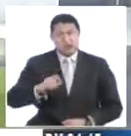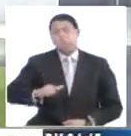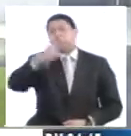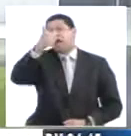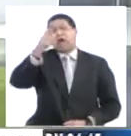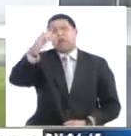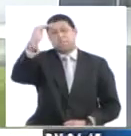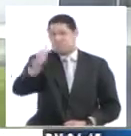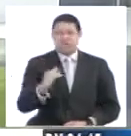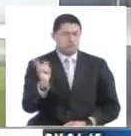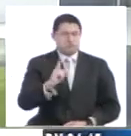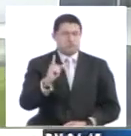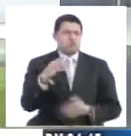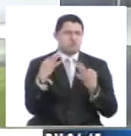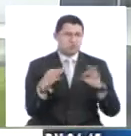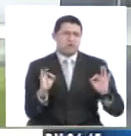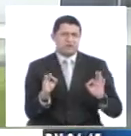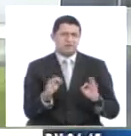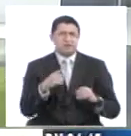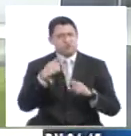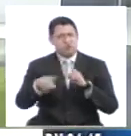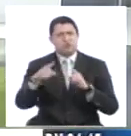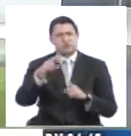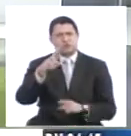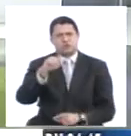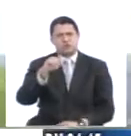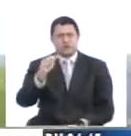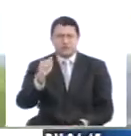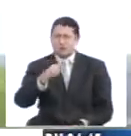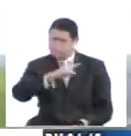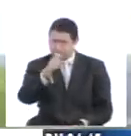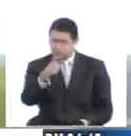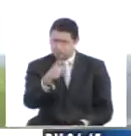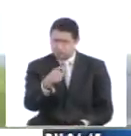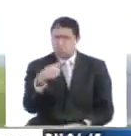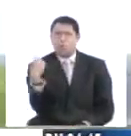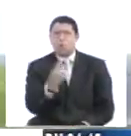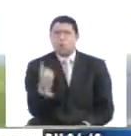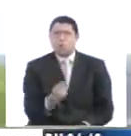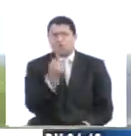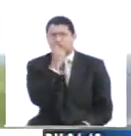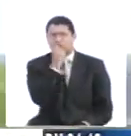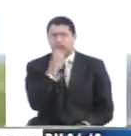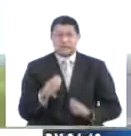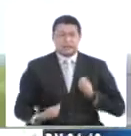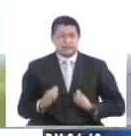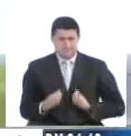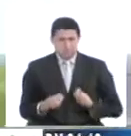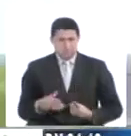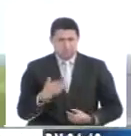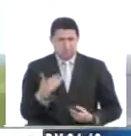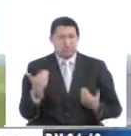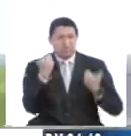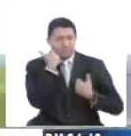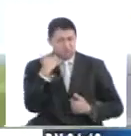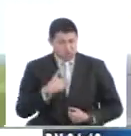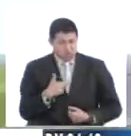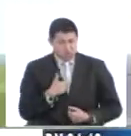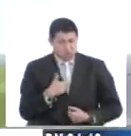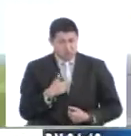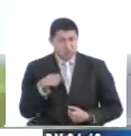más ni menos también nos escribe roxana roja doctor tomar batidos verdes para la ansiedad puede perjudicar